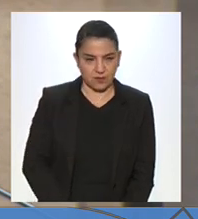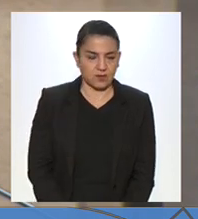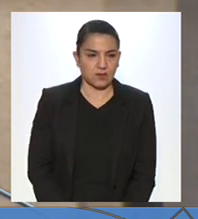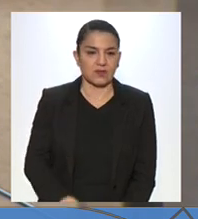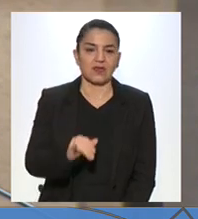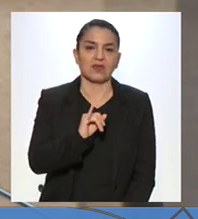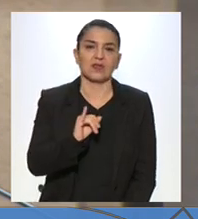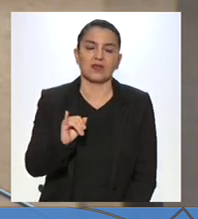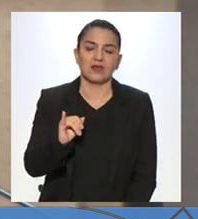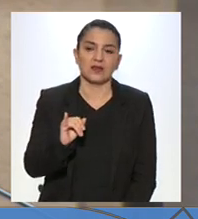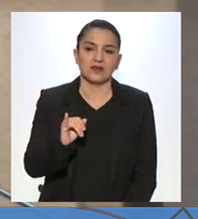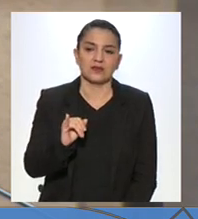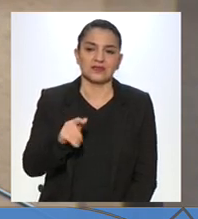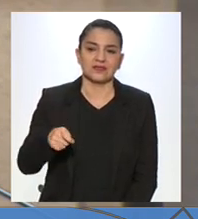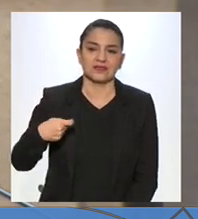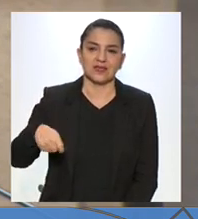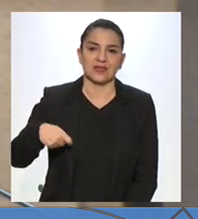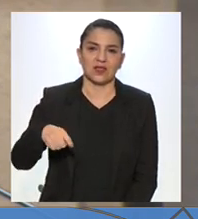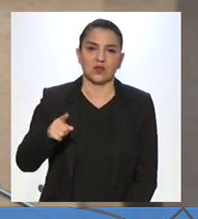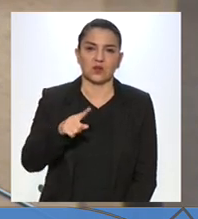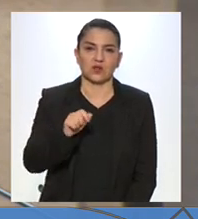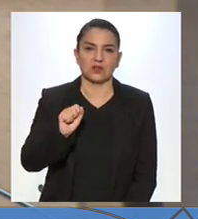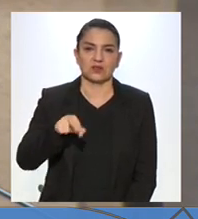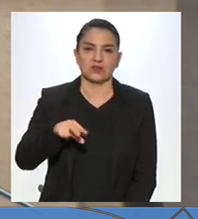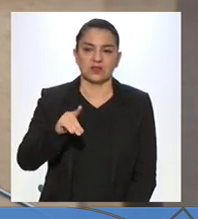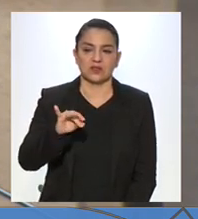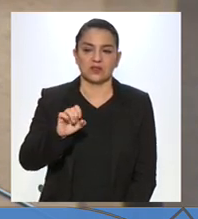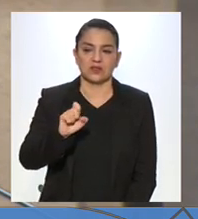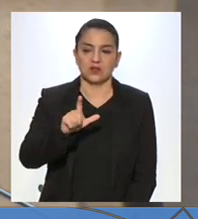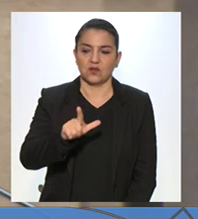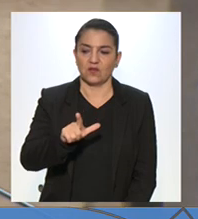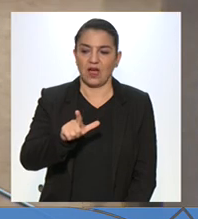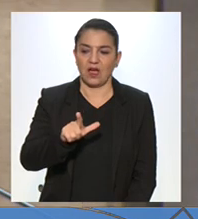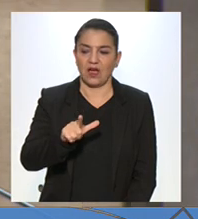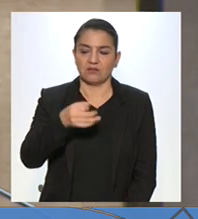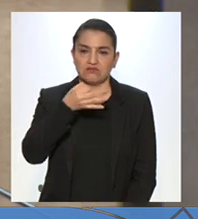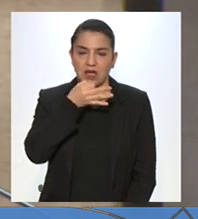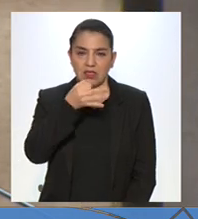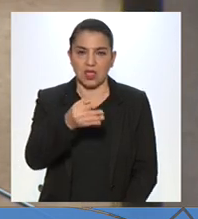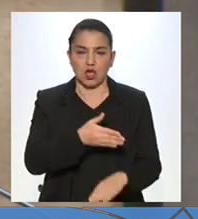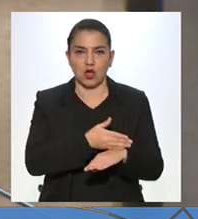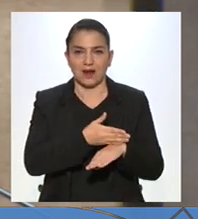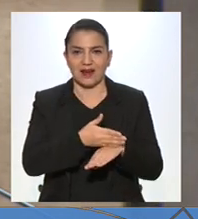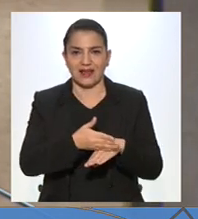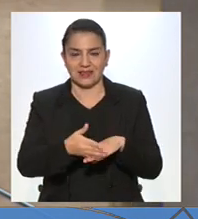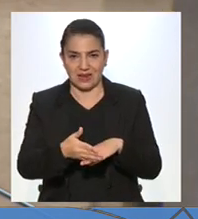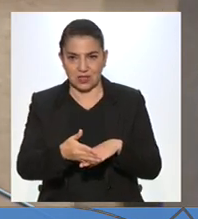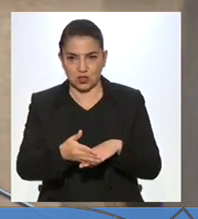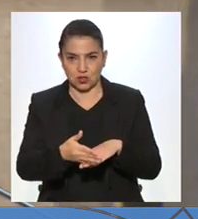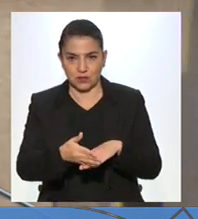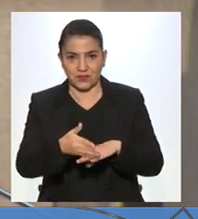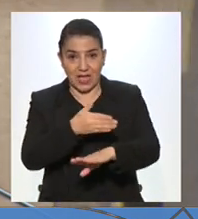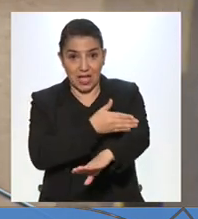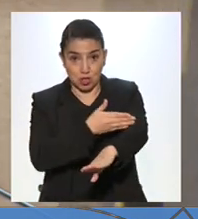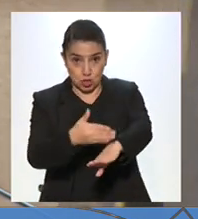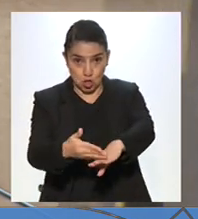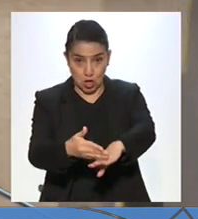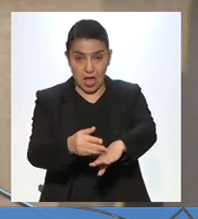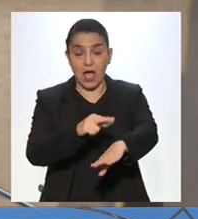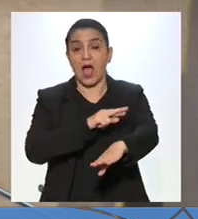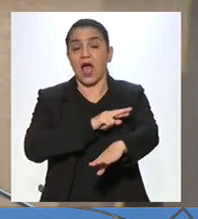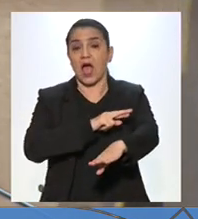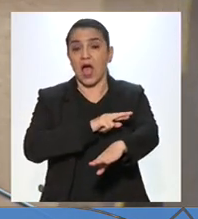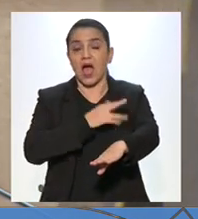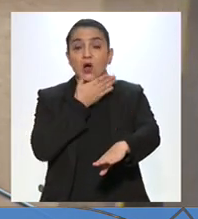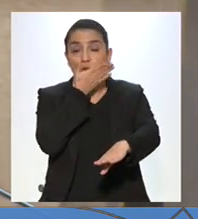Luego, el senador Sandoval hizo referencia al retraso de la macrozona austral. Nuestra impresión,